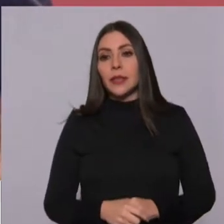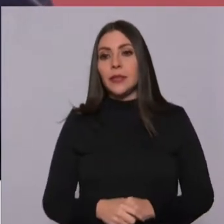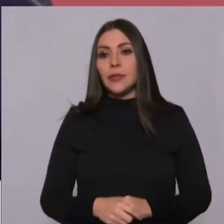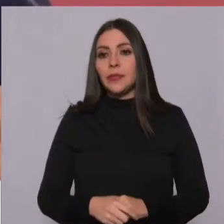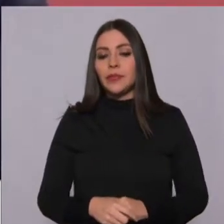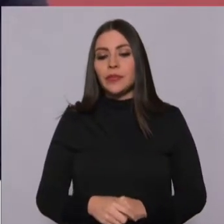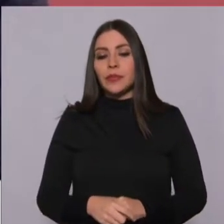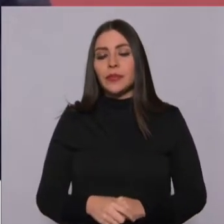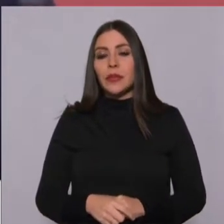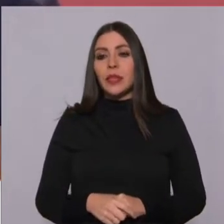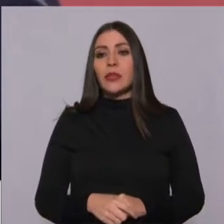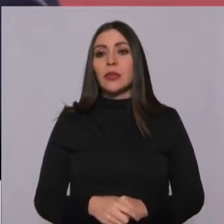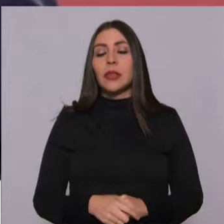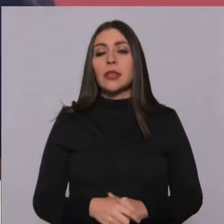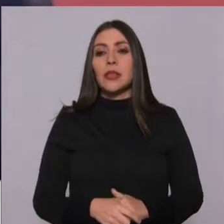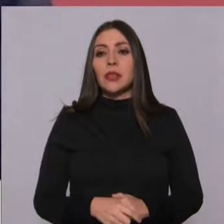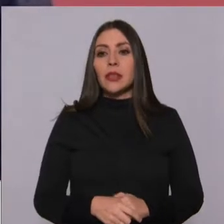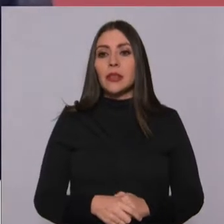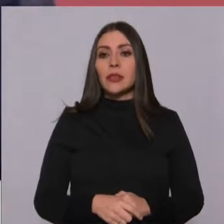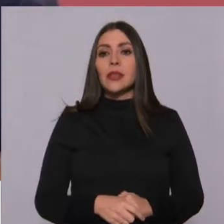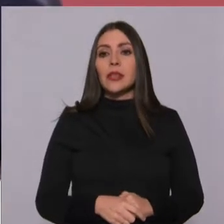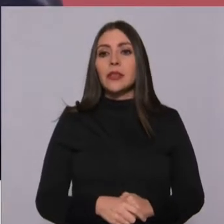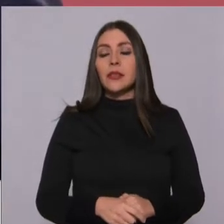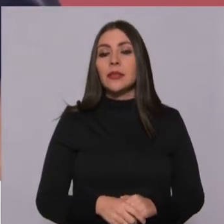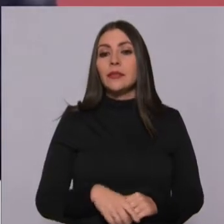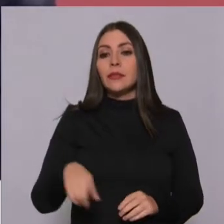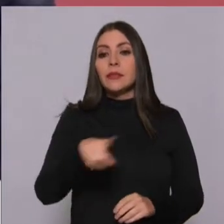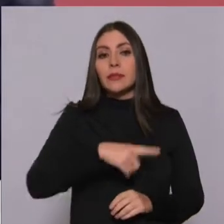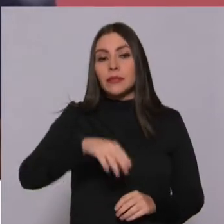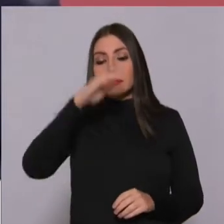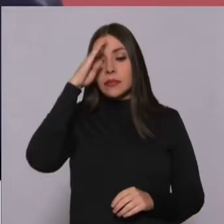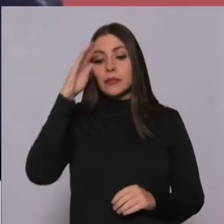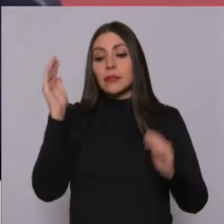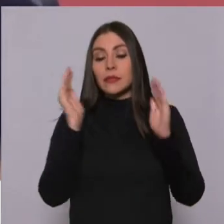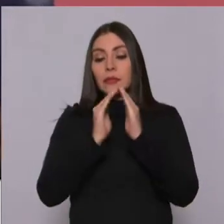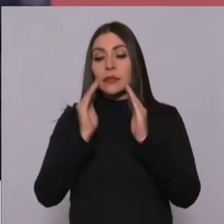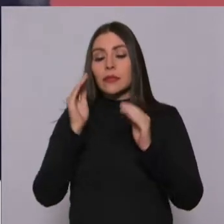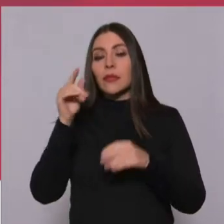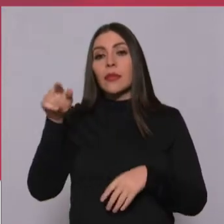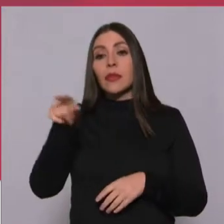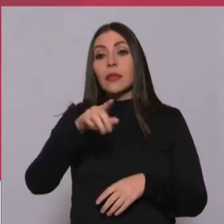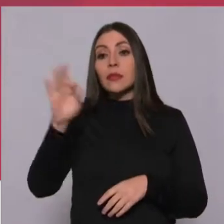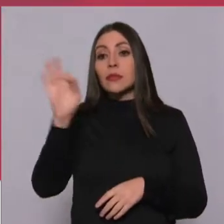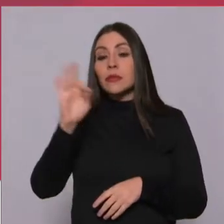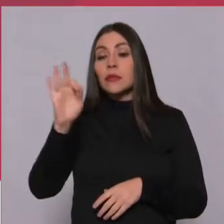se termina la corrupción, con el mismo dinero